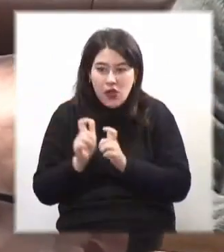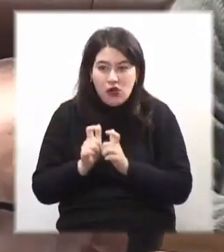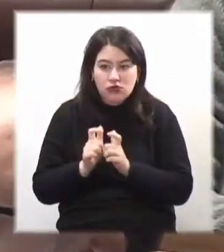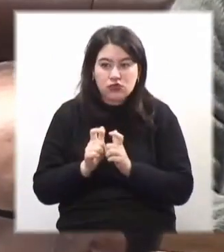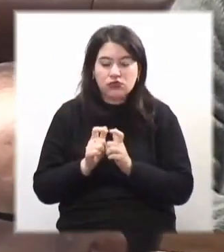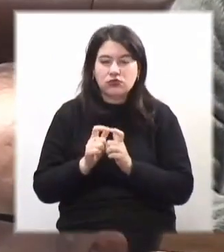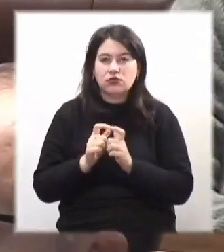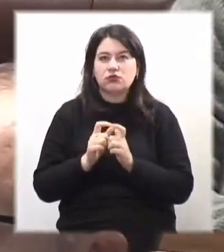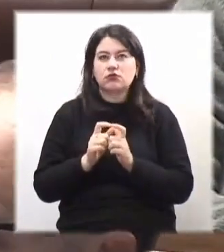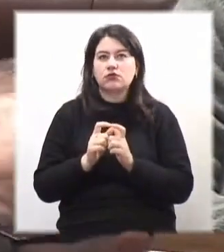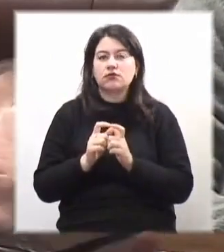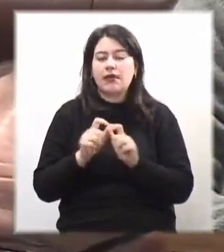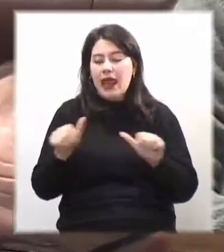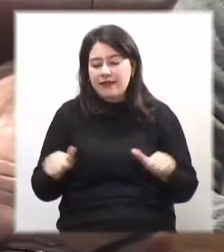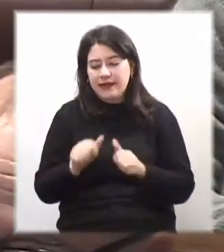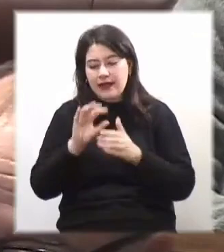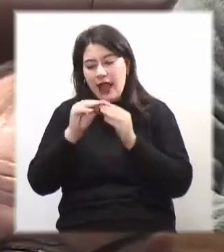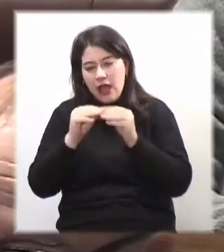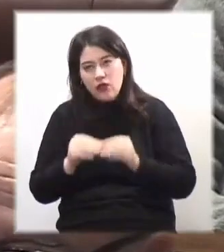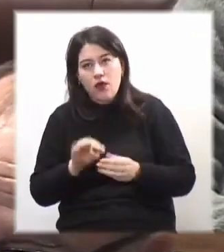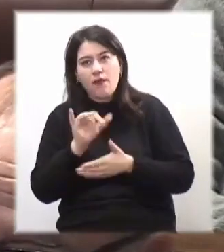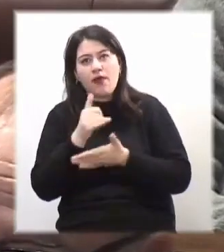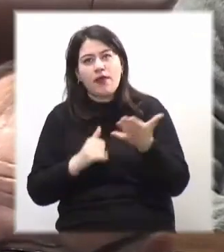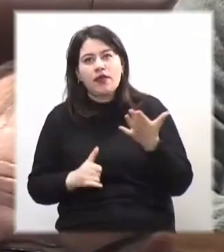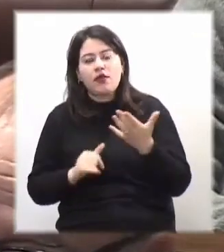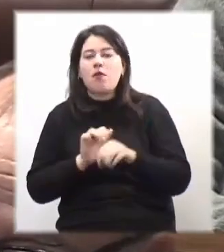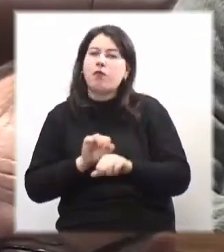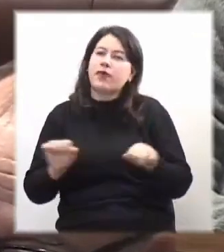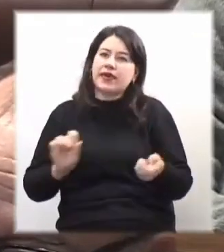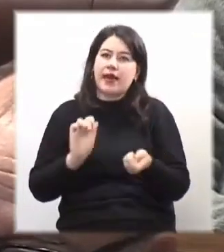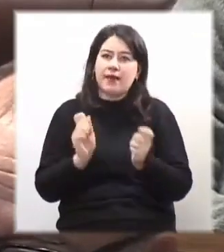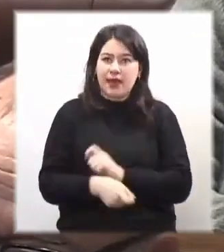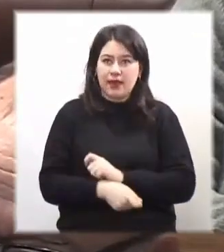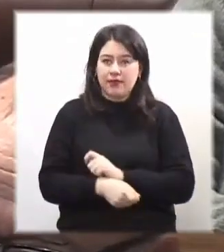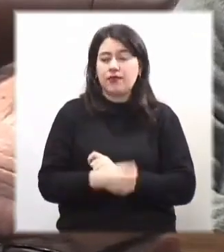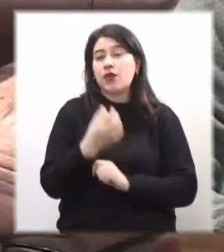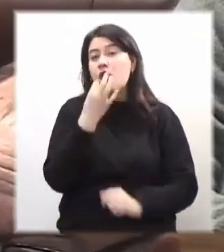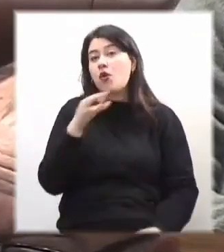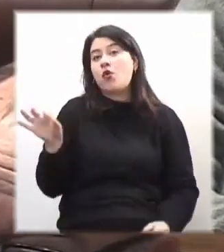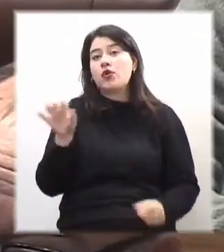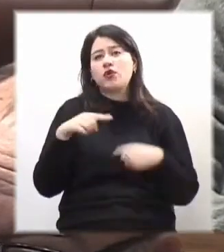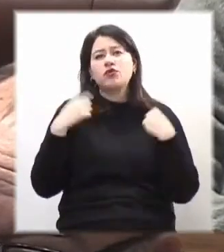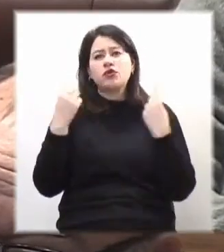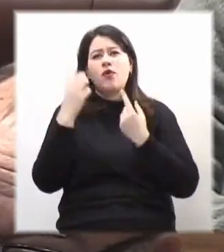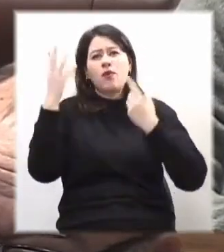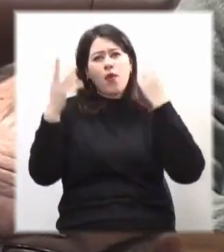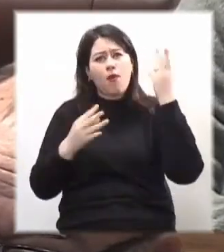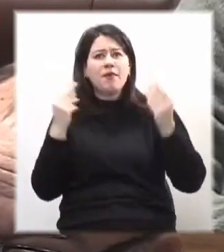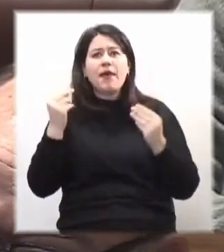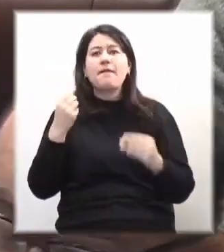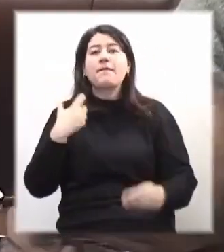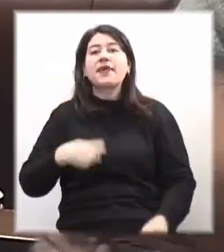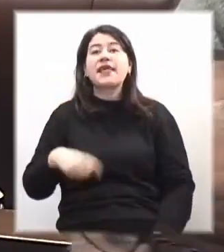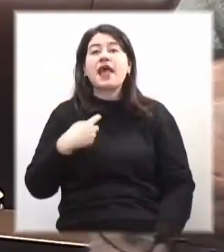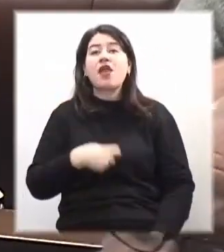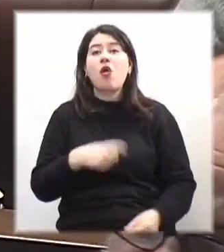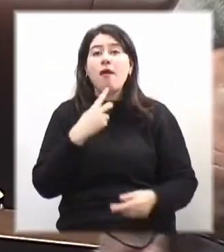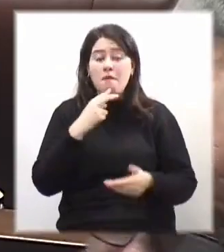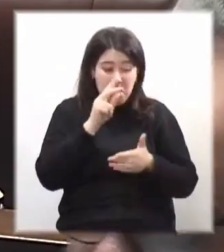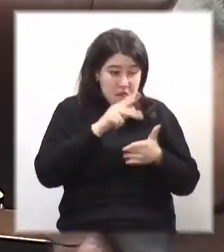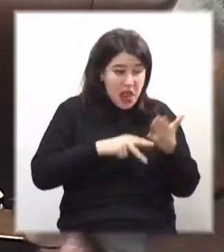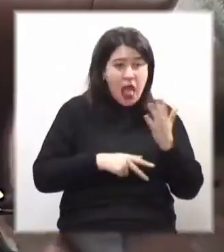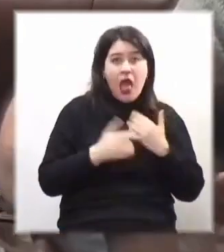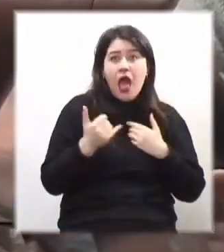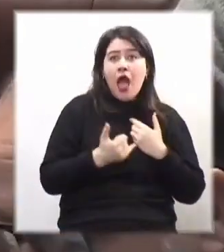promedio puede ser desajustado Lo único que nosotros nos preocupa es que en peñarol con un plan en marcha